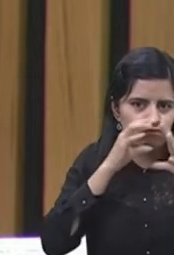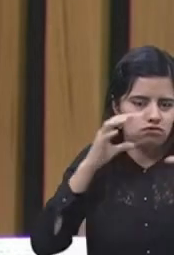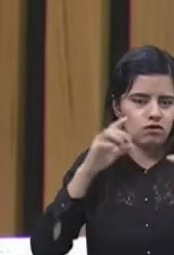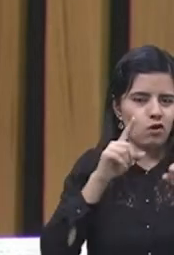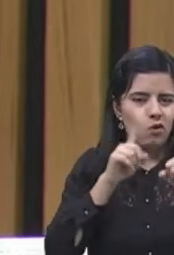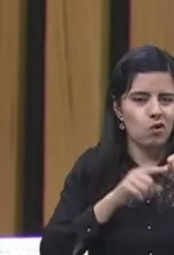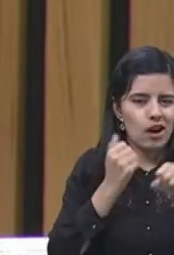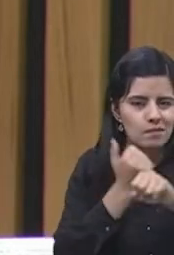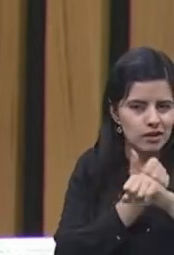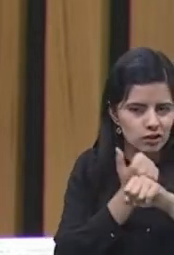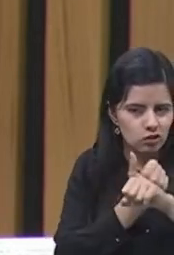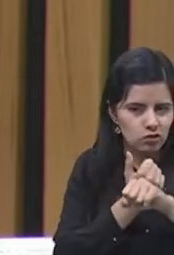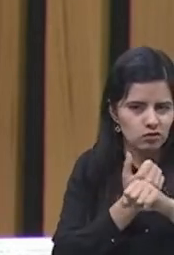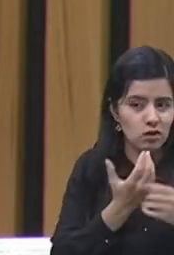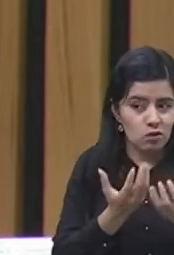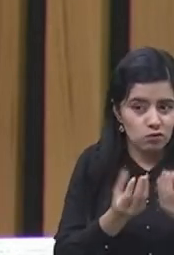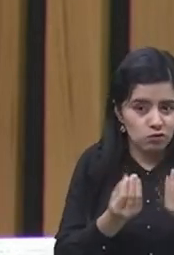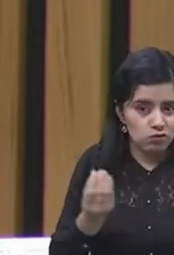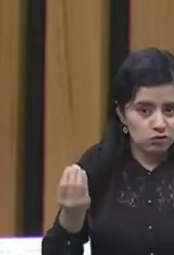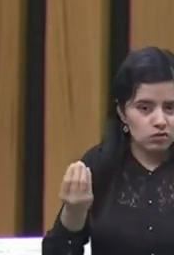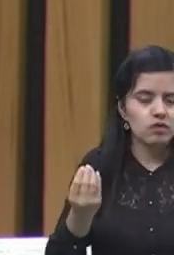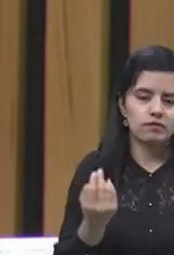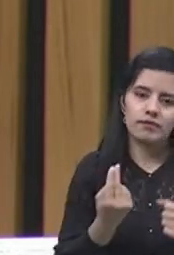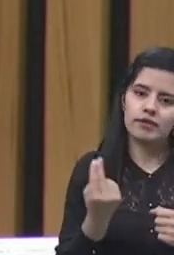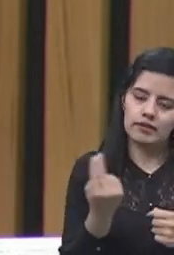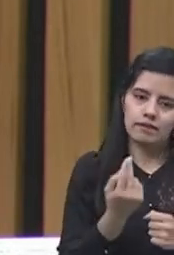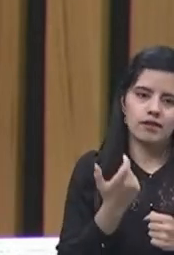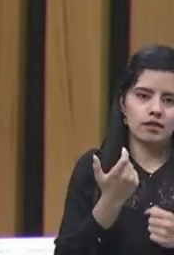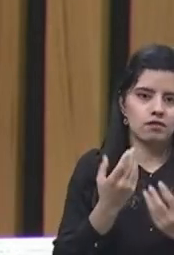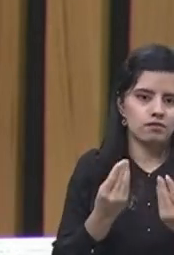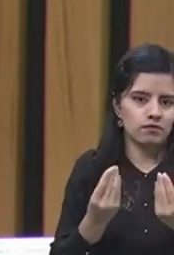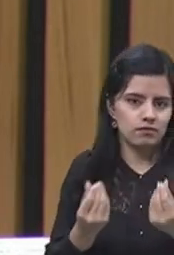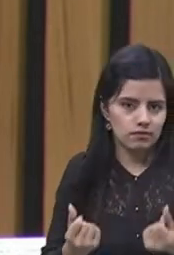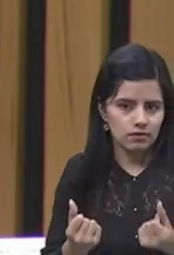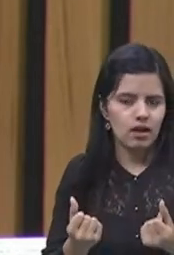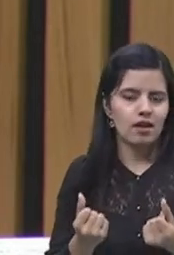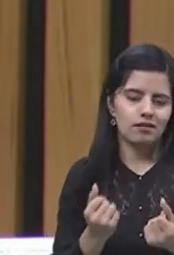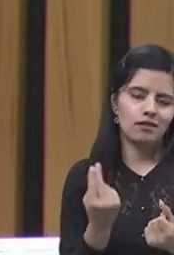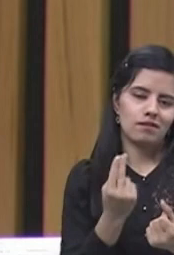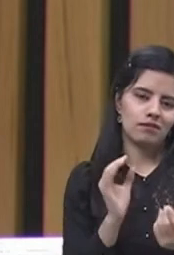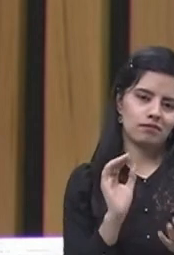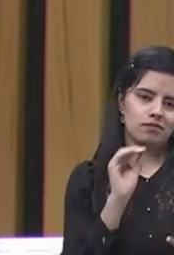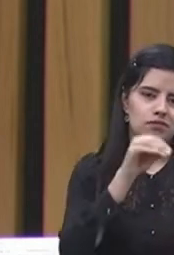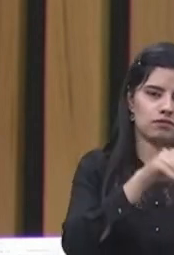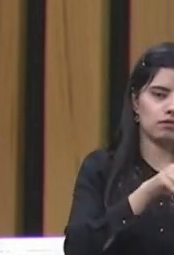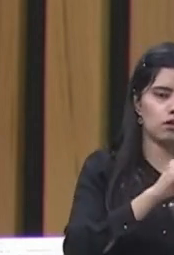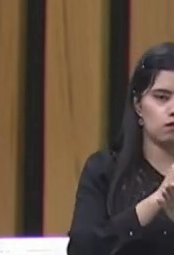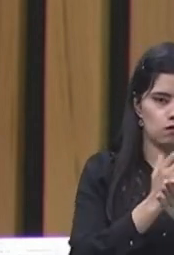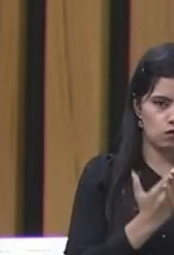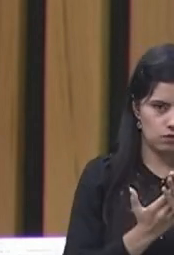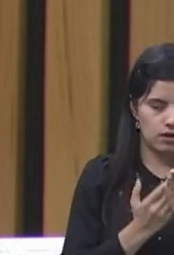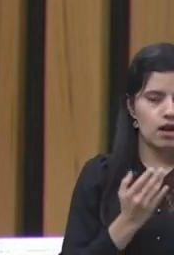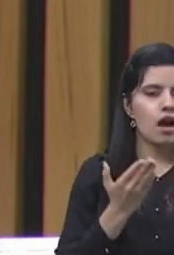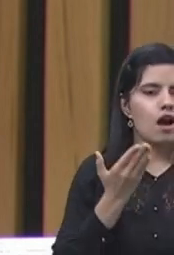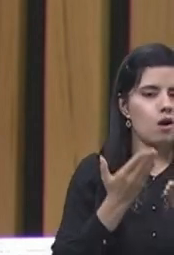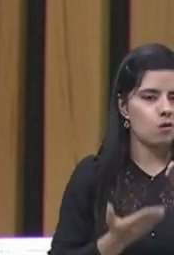que es, sería lamentable porque no es la primera vez que pasa. Se han organizado marchas,